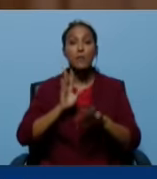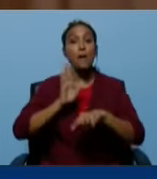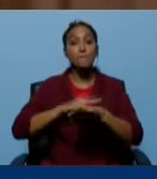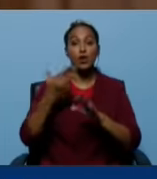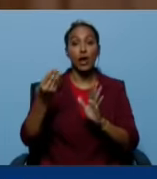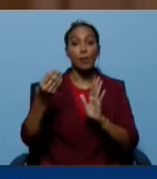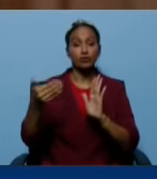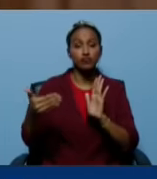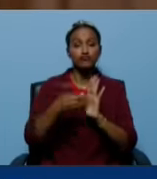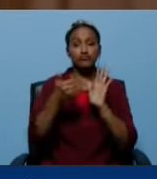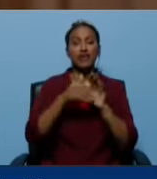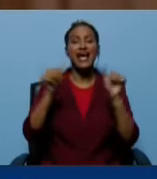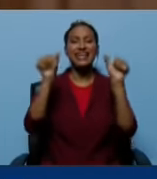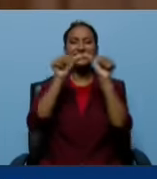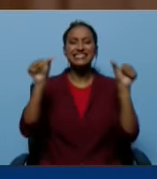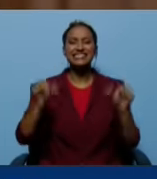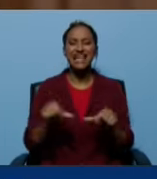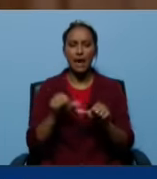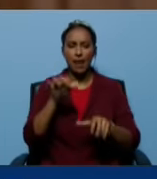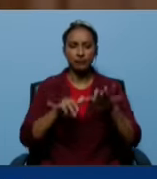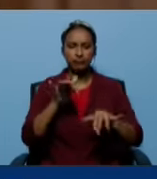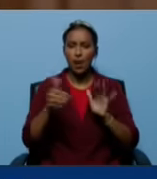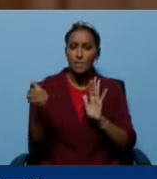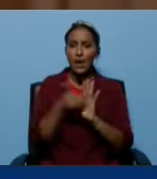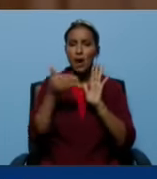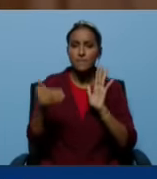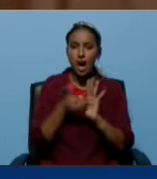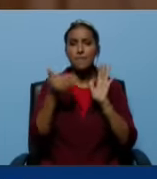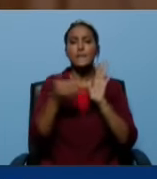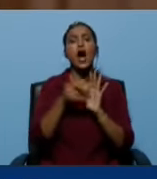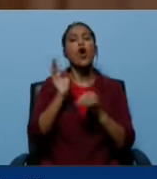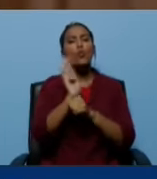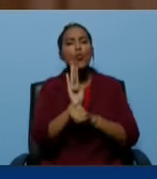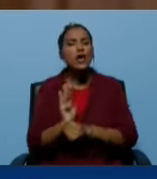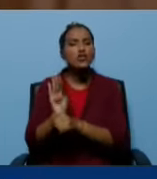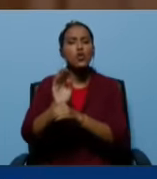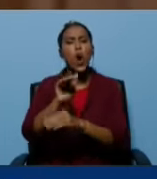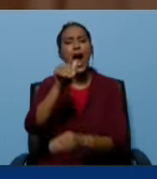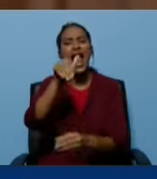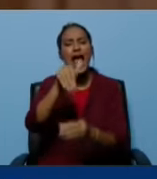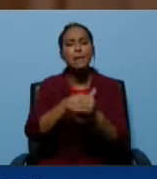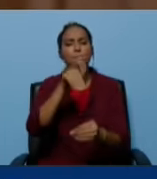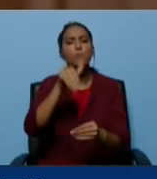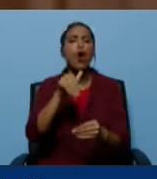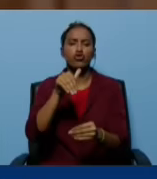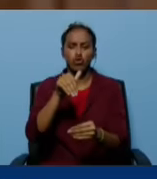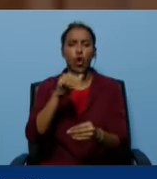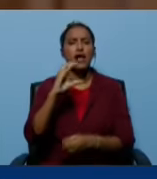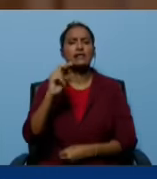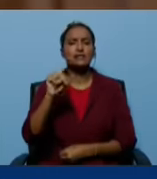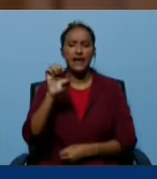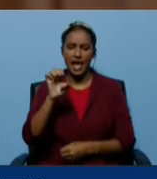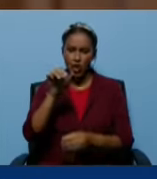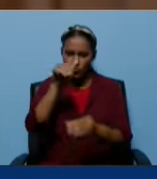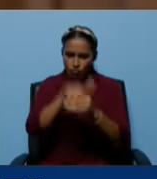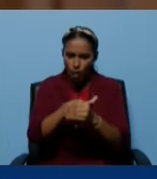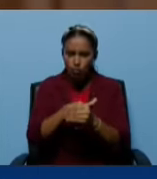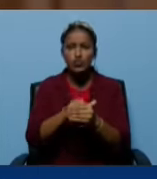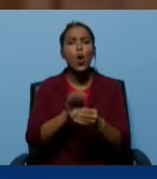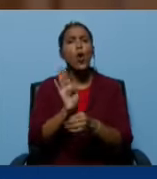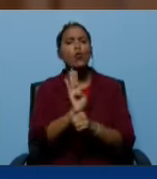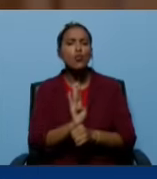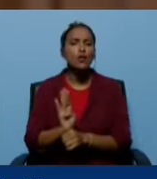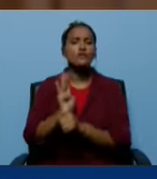sufriendo todavía, blindó el voto de los venezolanos y las venezolanas y con un sistema sofisticado, con un sistema único en el